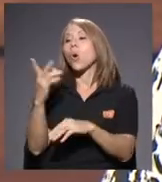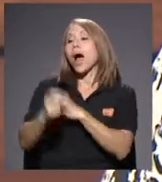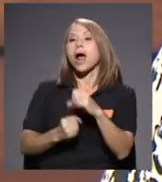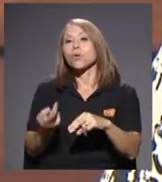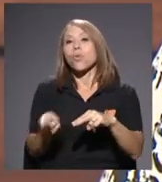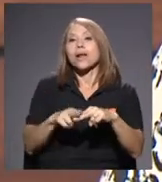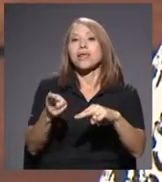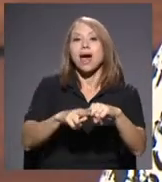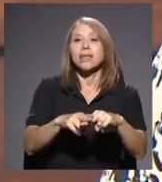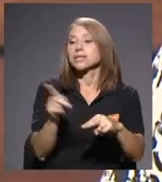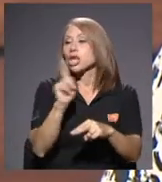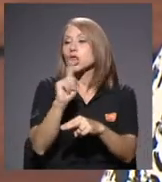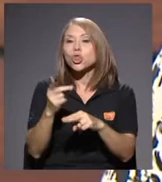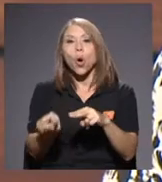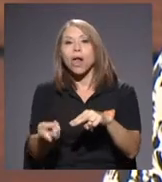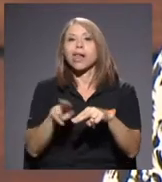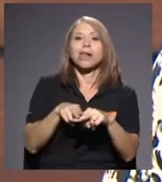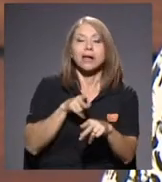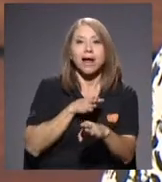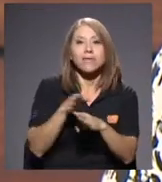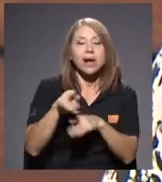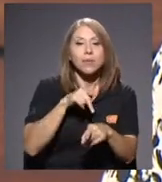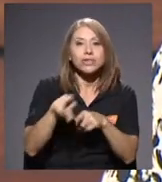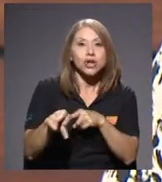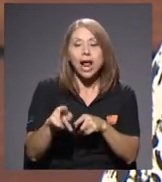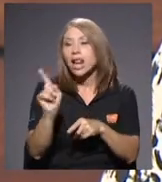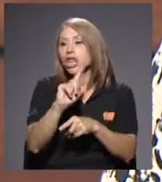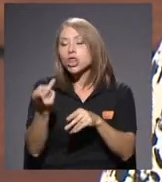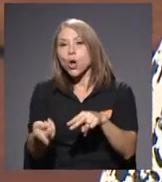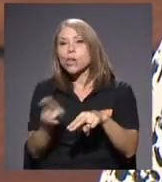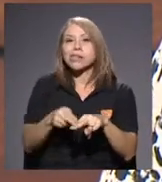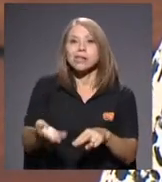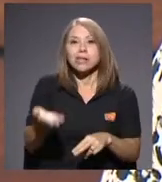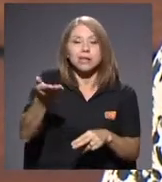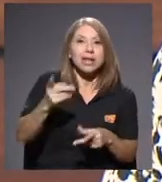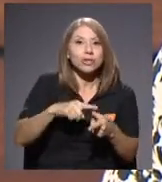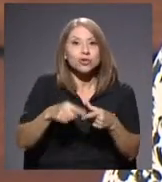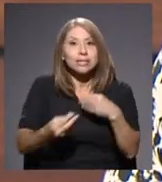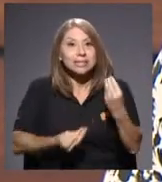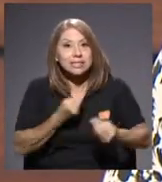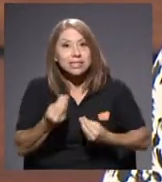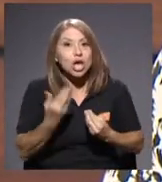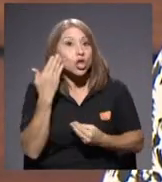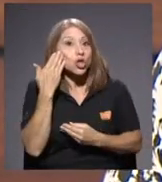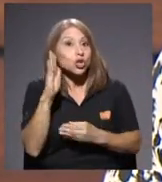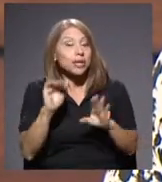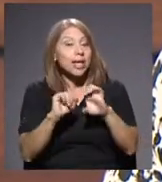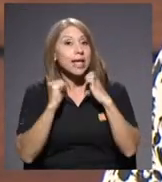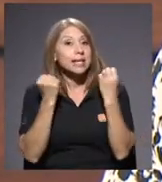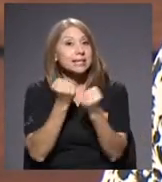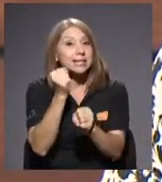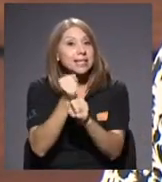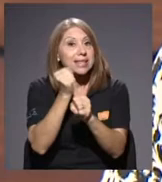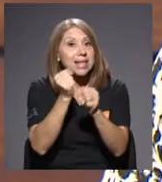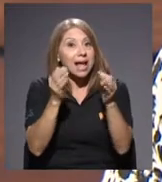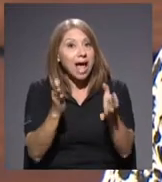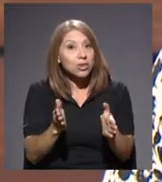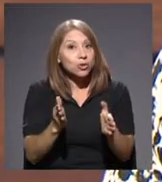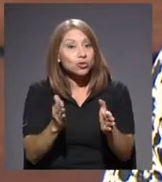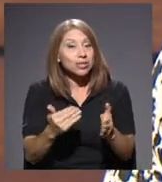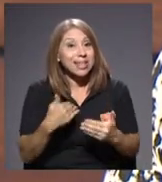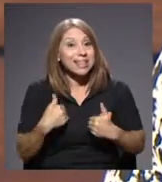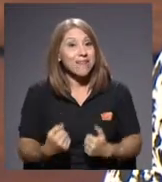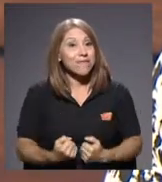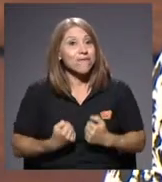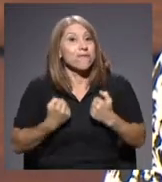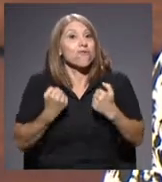los aumentos y otras cosas más. Entonces yo no sé en este momento si los sindicatos tendrán el músculo para otro pulso